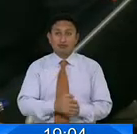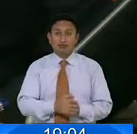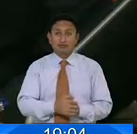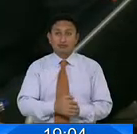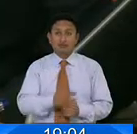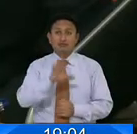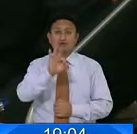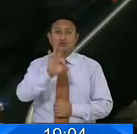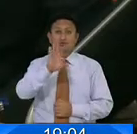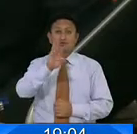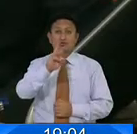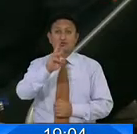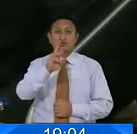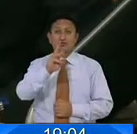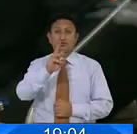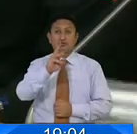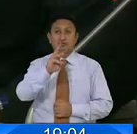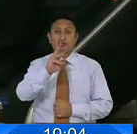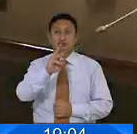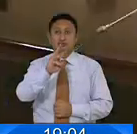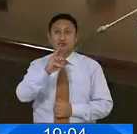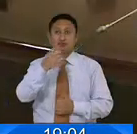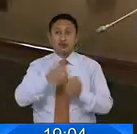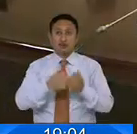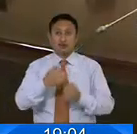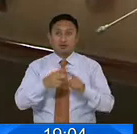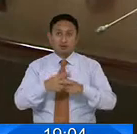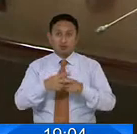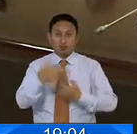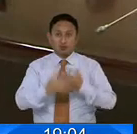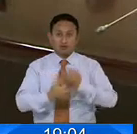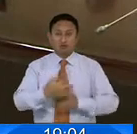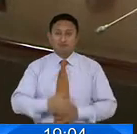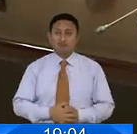un 96 actos de inicio. Informó Héctor Romero.